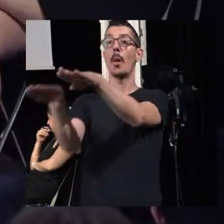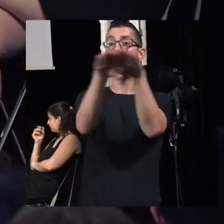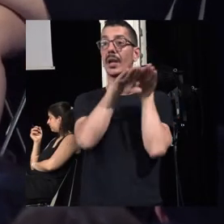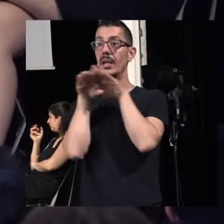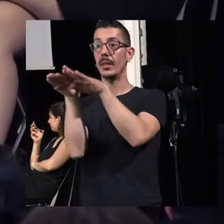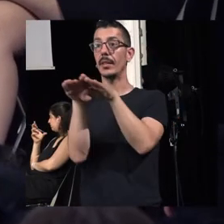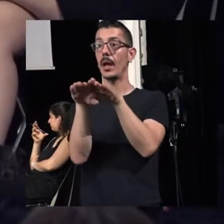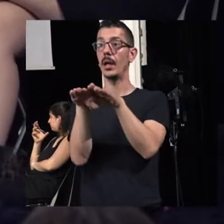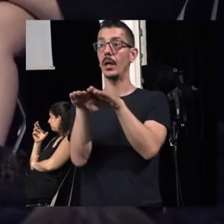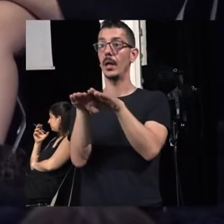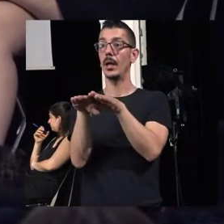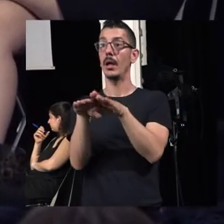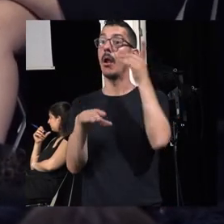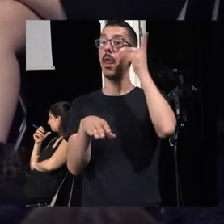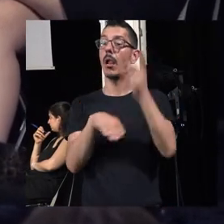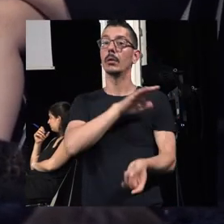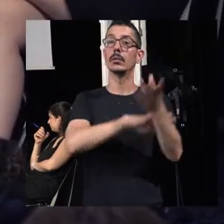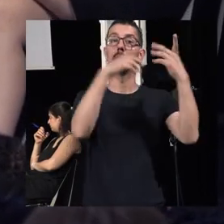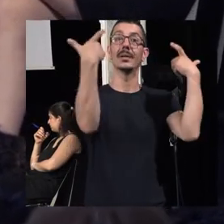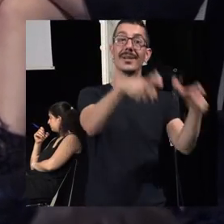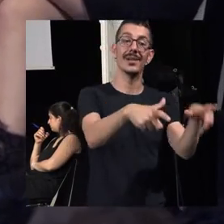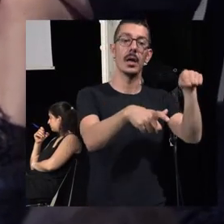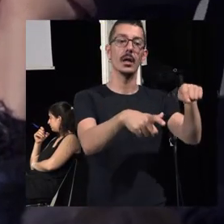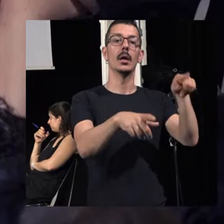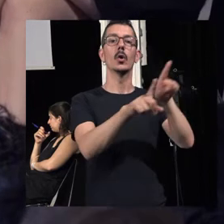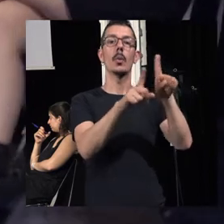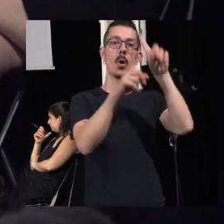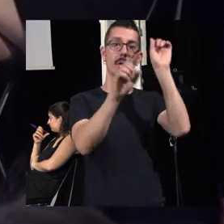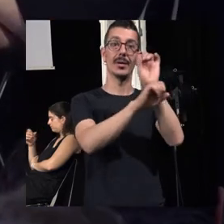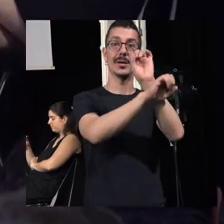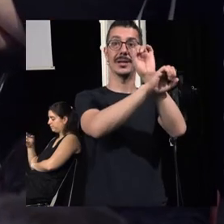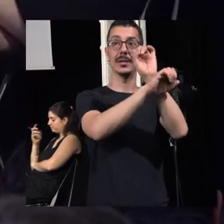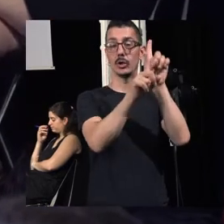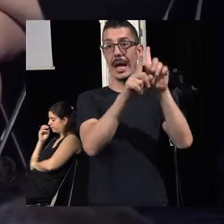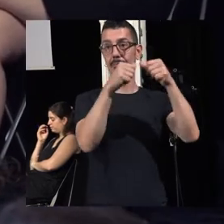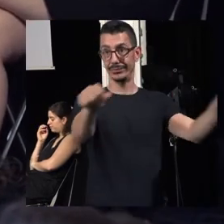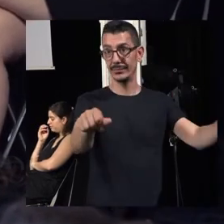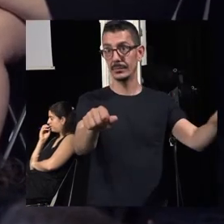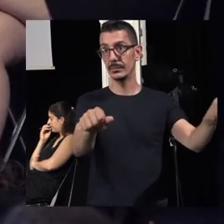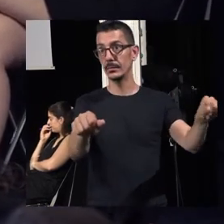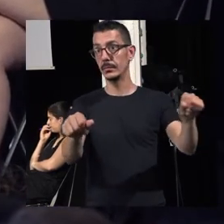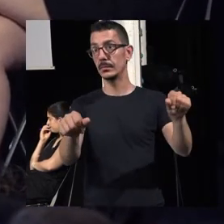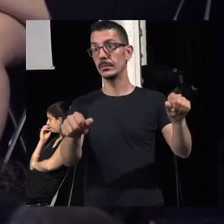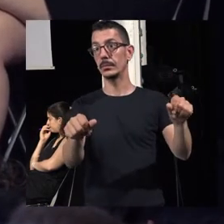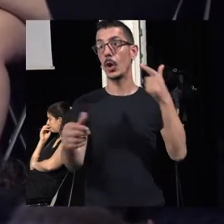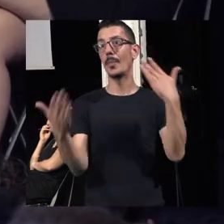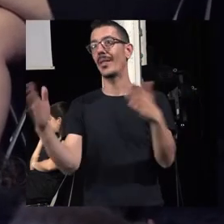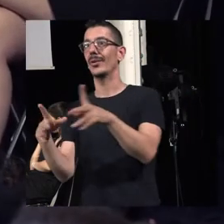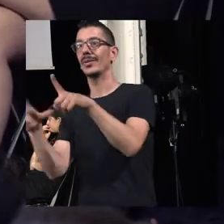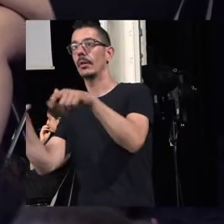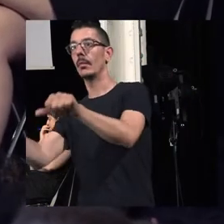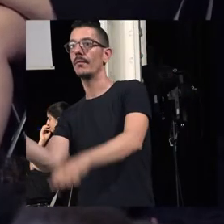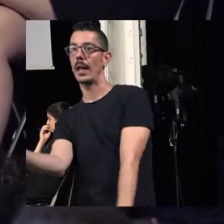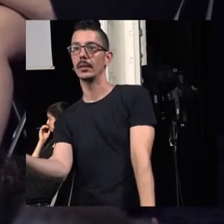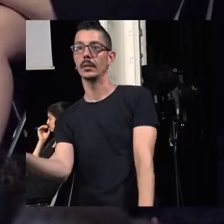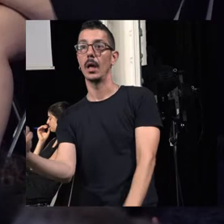vez la marcada frente a la no marcada. Y otra vez, digamos, estaríamos heredando las mismas